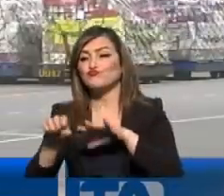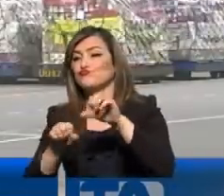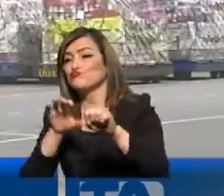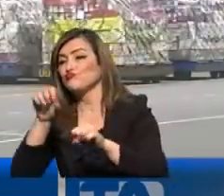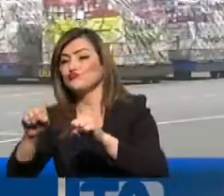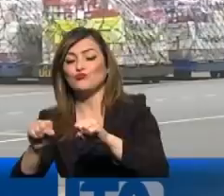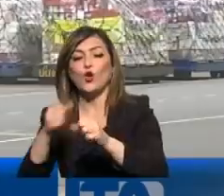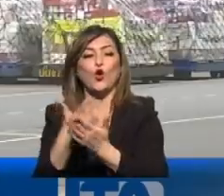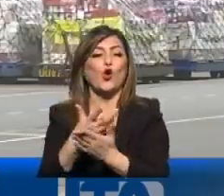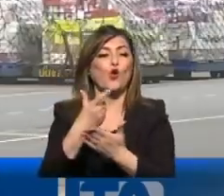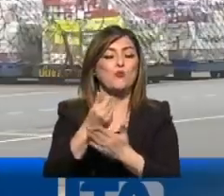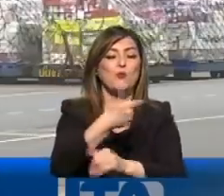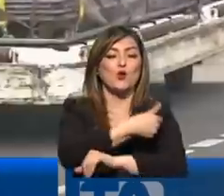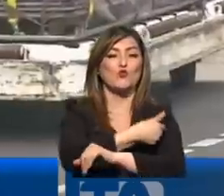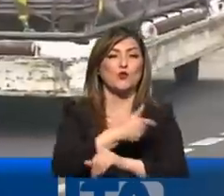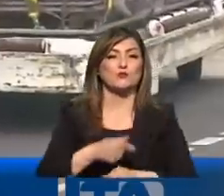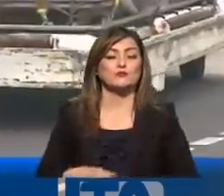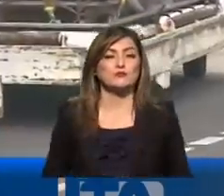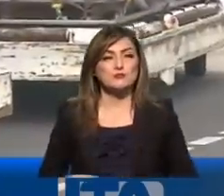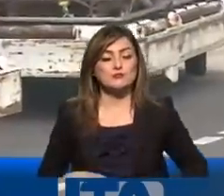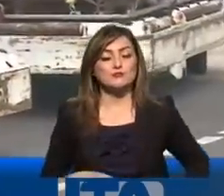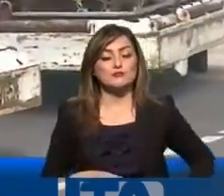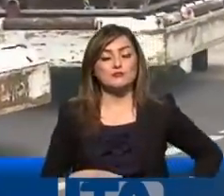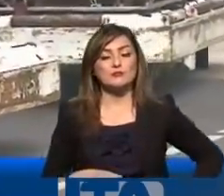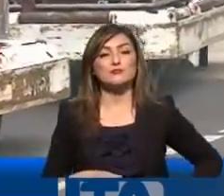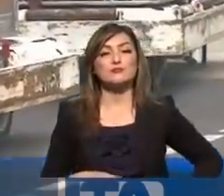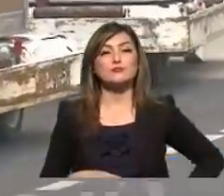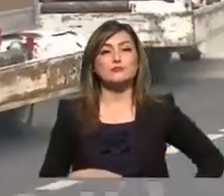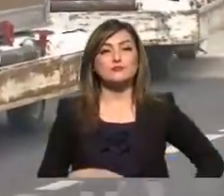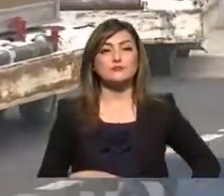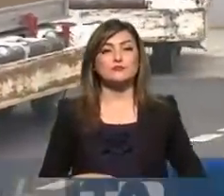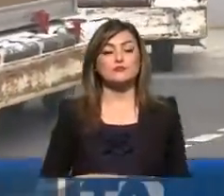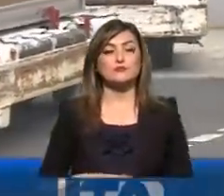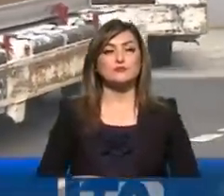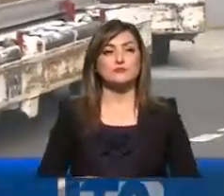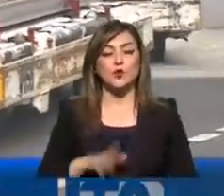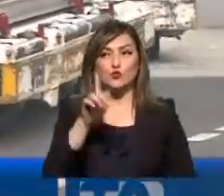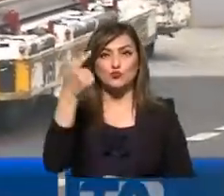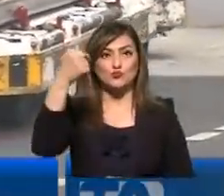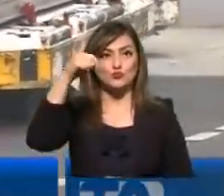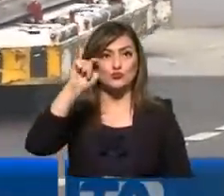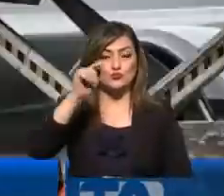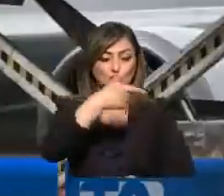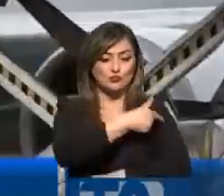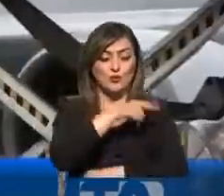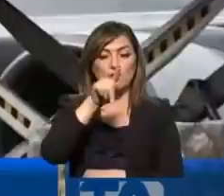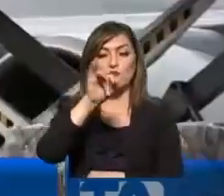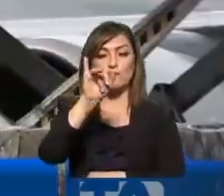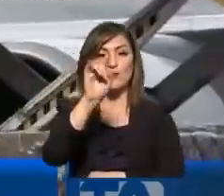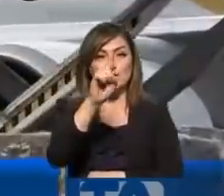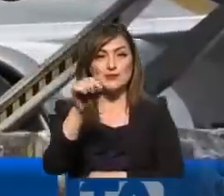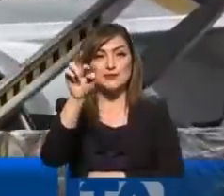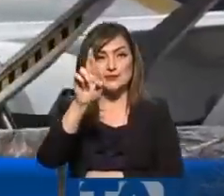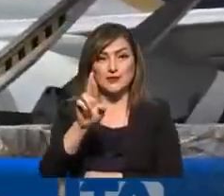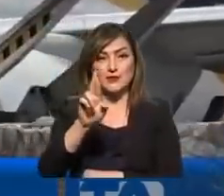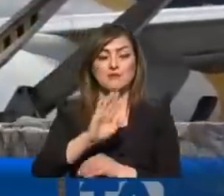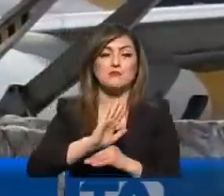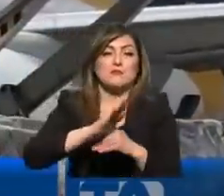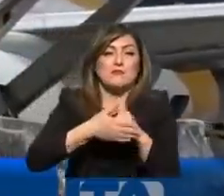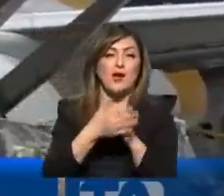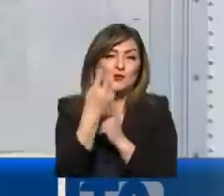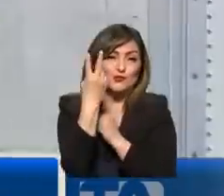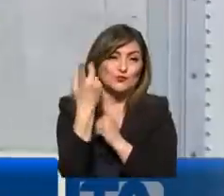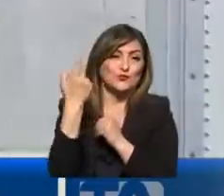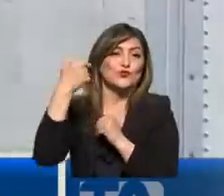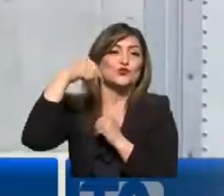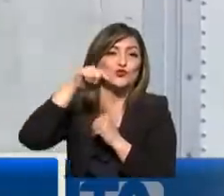más vacunas contra el coronavirus. Holguín señaló que al millón de vacunas de Pfizer donadas por Estados Unidos se suman 2 millones negociadas